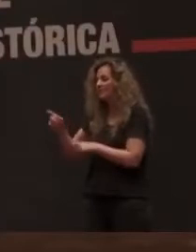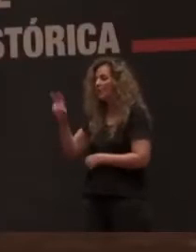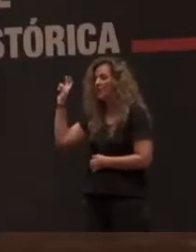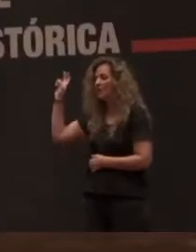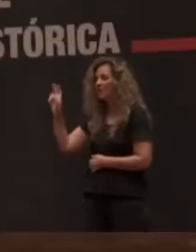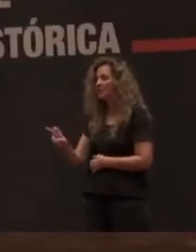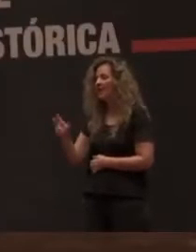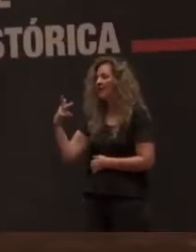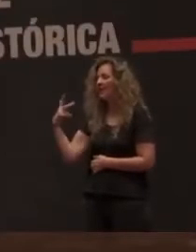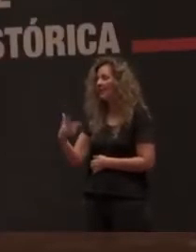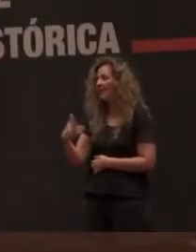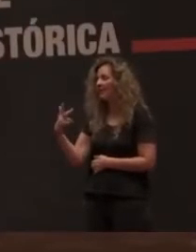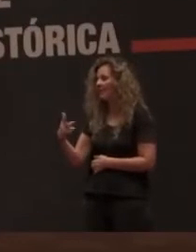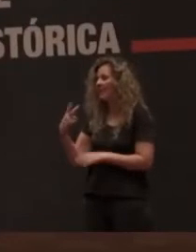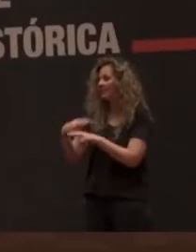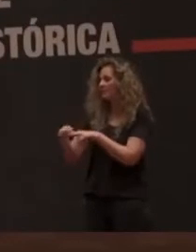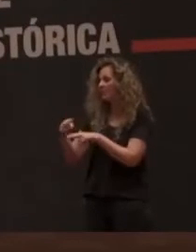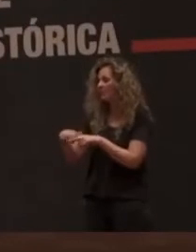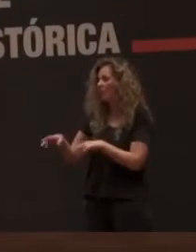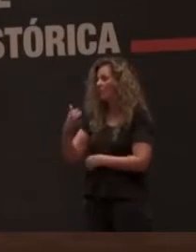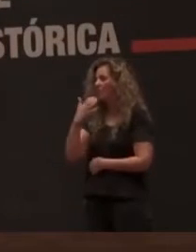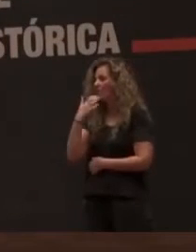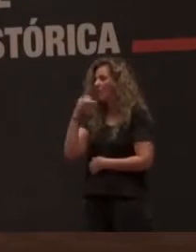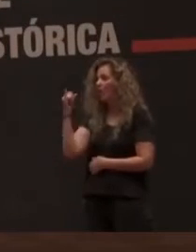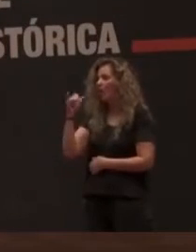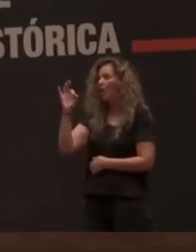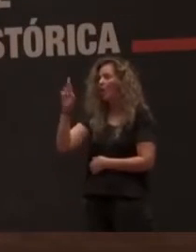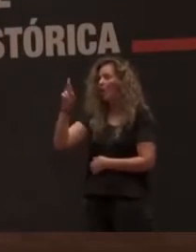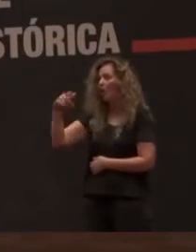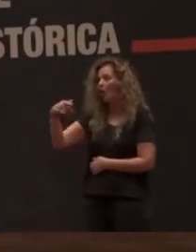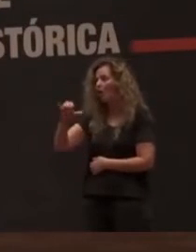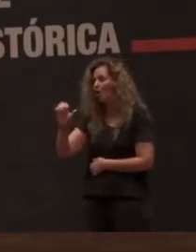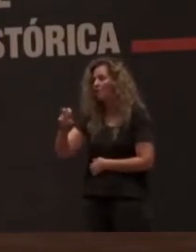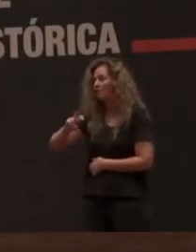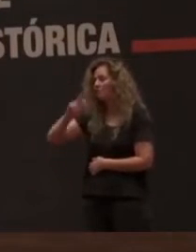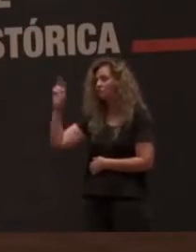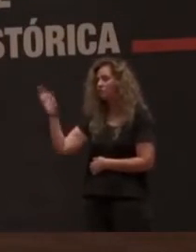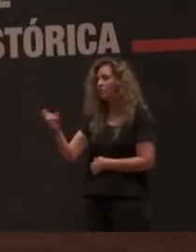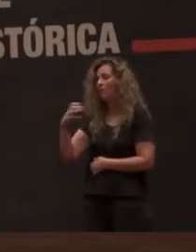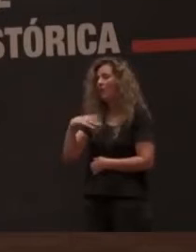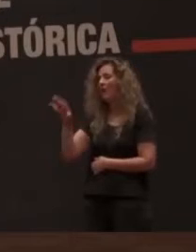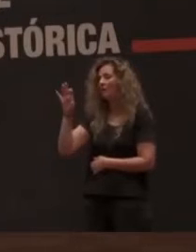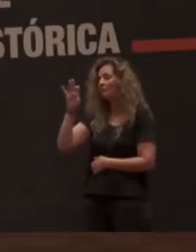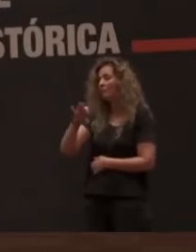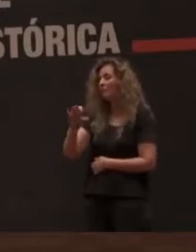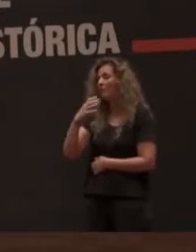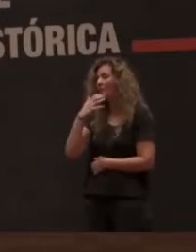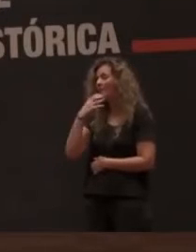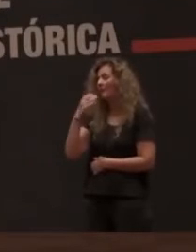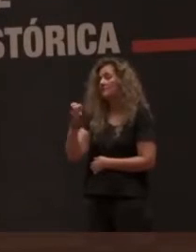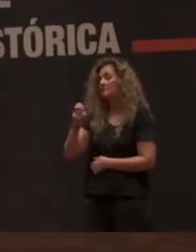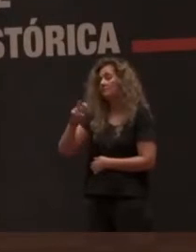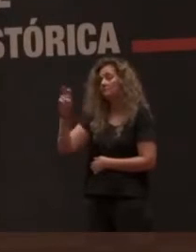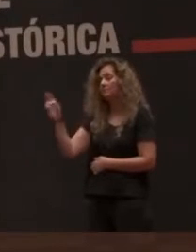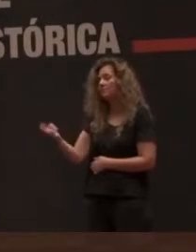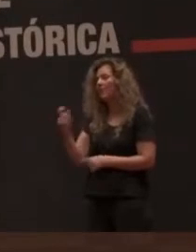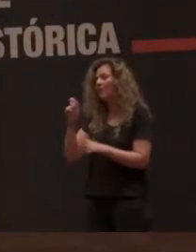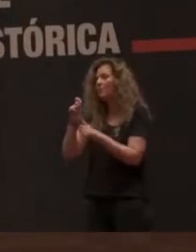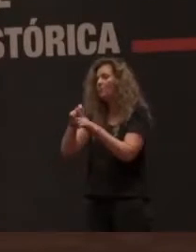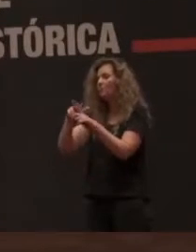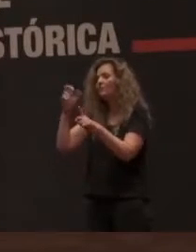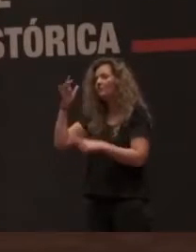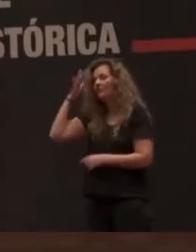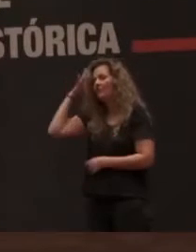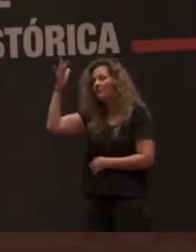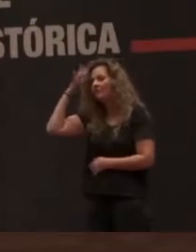digo, de derecho político, como fue Fuentes Esteban, o de economía, como José María Clavel, incluso desde el punto de vista de